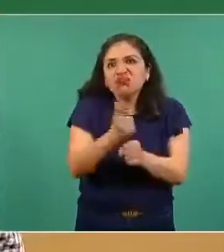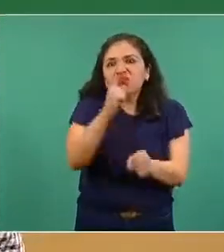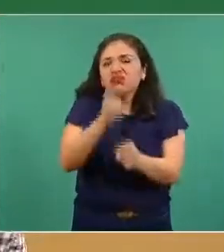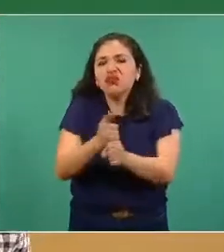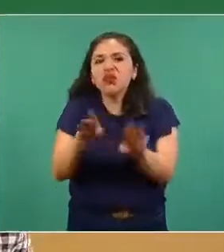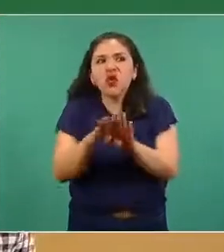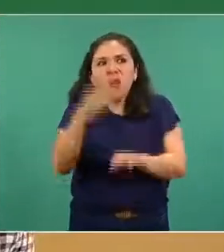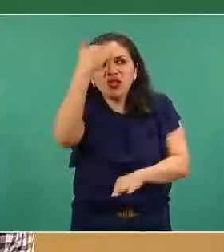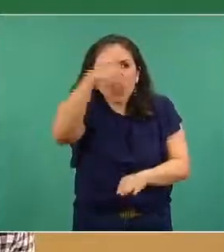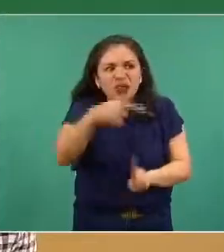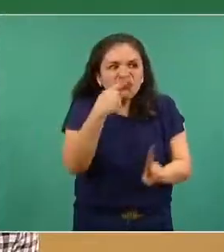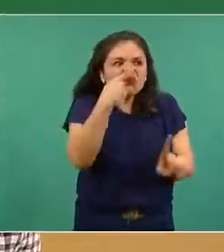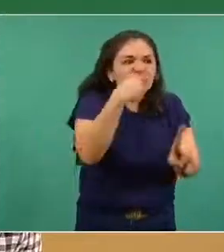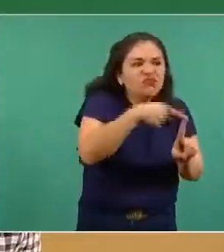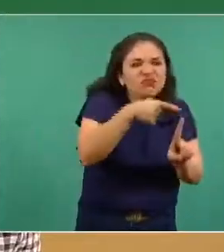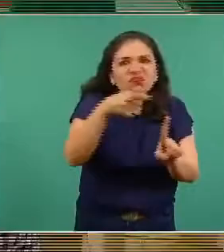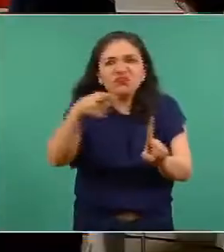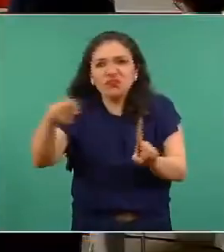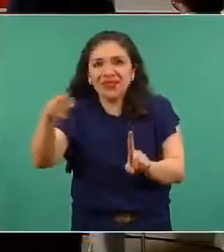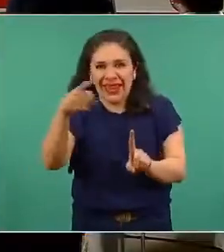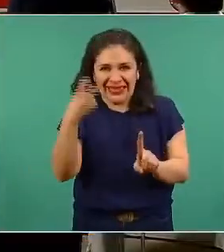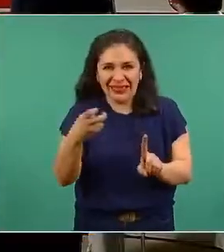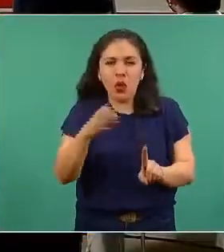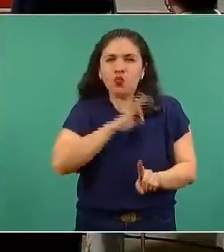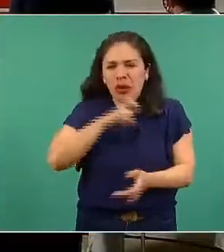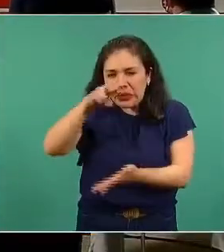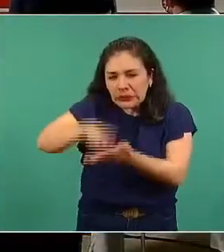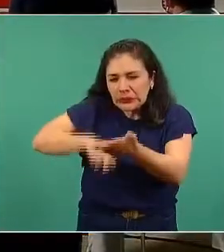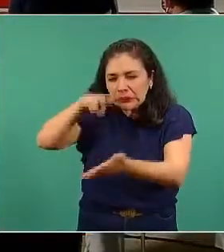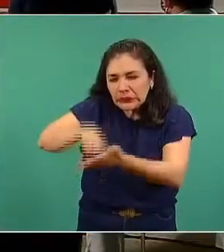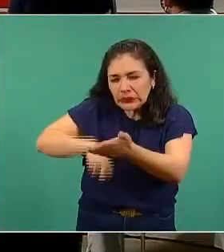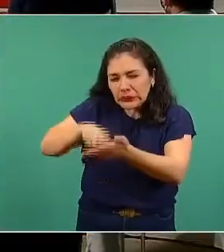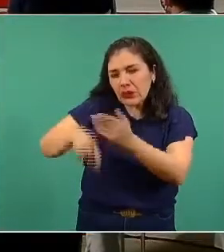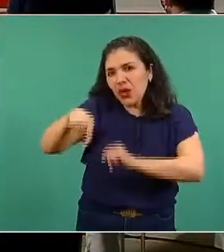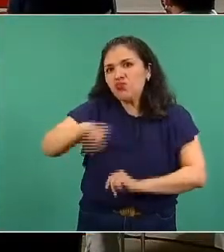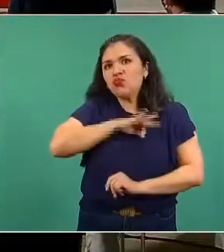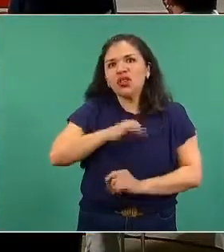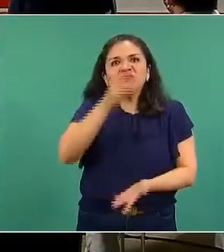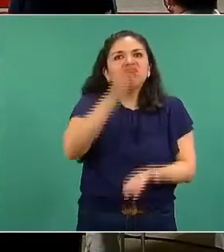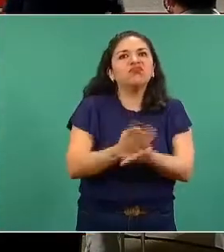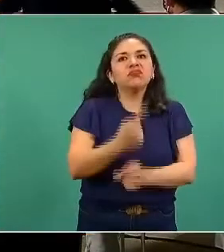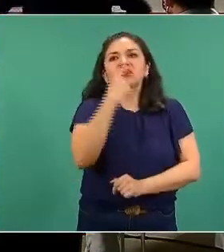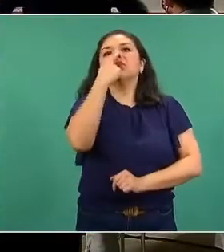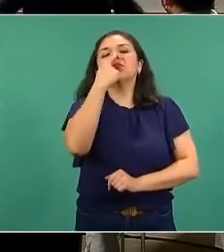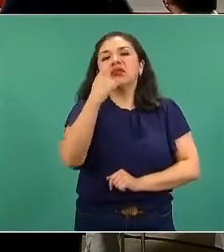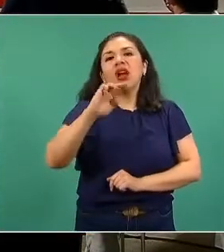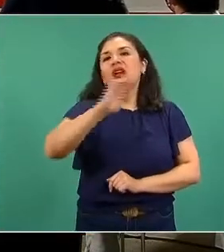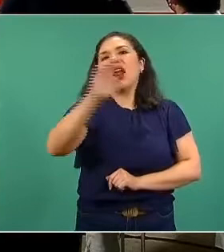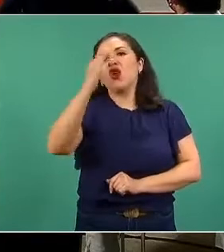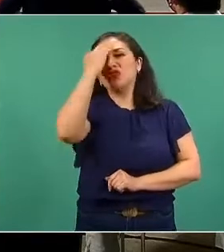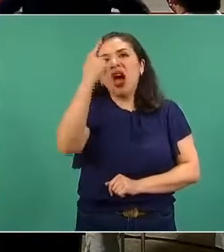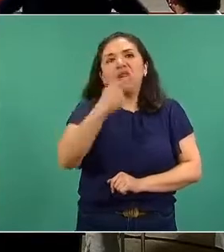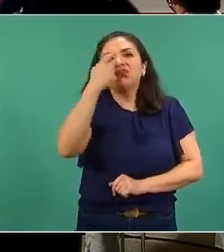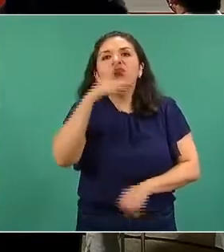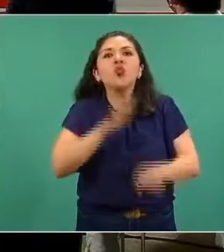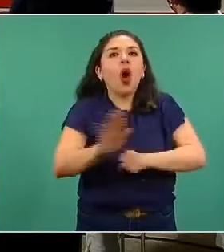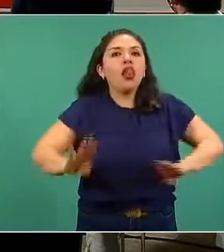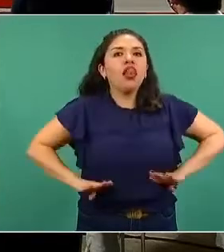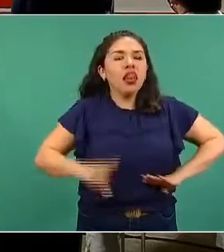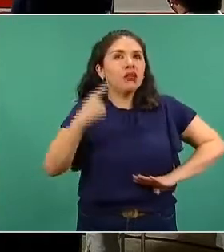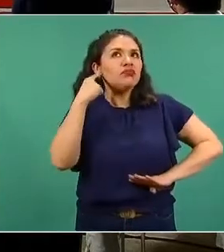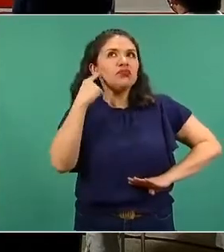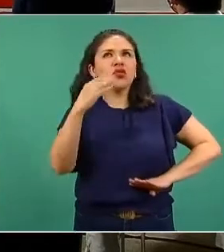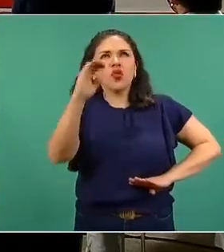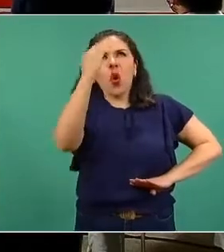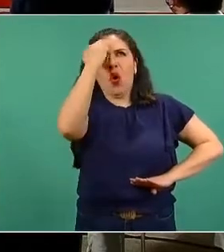separación o discriminación y a la vez pueden ser entrenados para reconocer ciertos olores y asociarlos